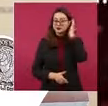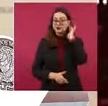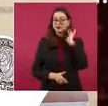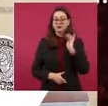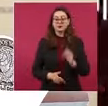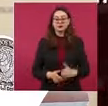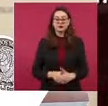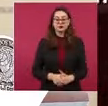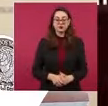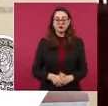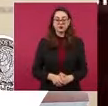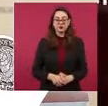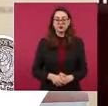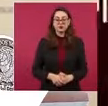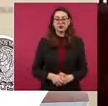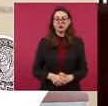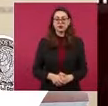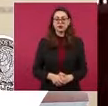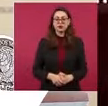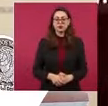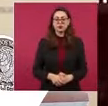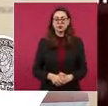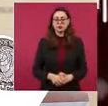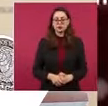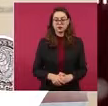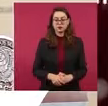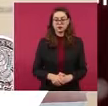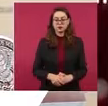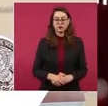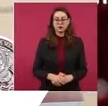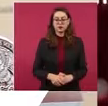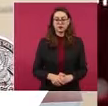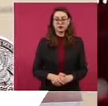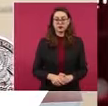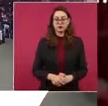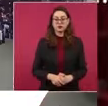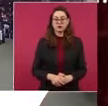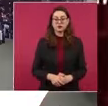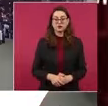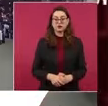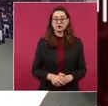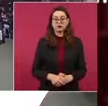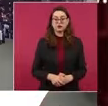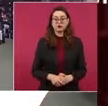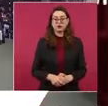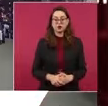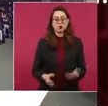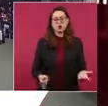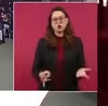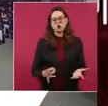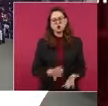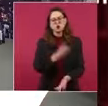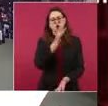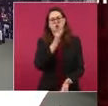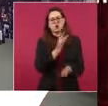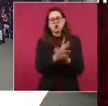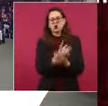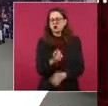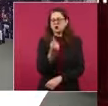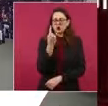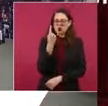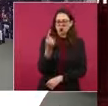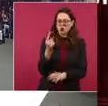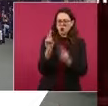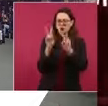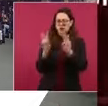integrarse a la fraternidad universal y decirles que ojalá las cosas se resuelvan bien al pueblo hermano de Nicaragua, por